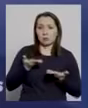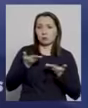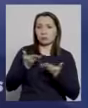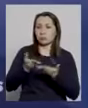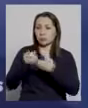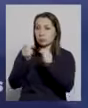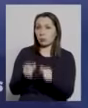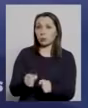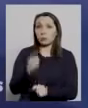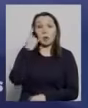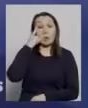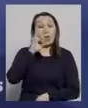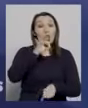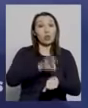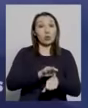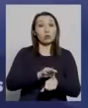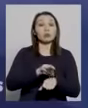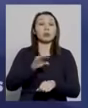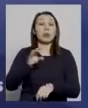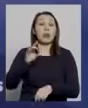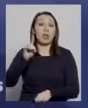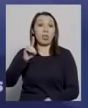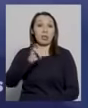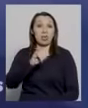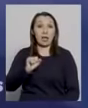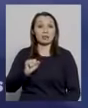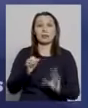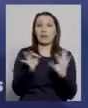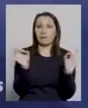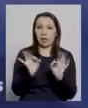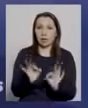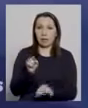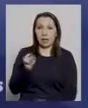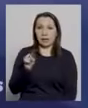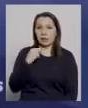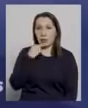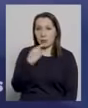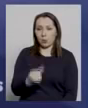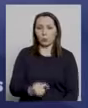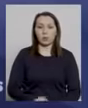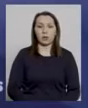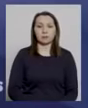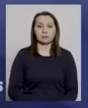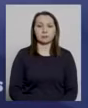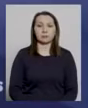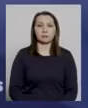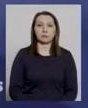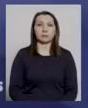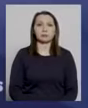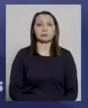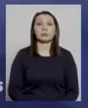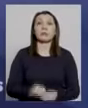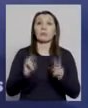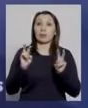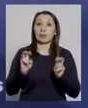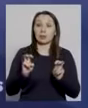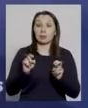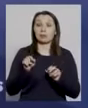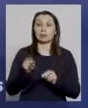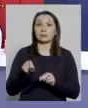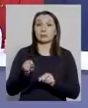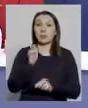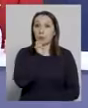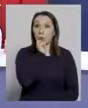atención posible, pero la doctora Paula Daza se va a referir a esa pregunta. Bueno, con respecto a